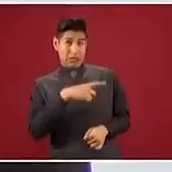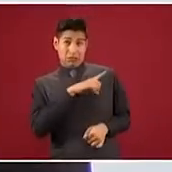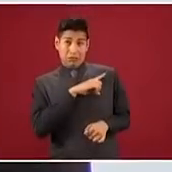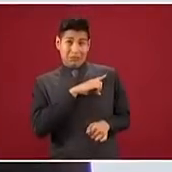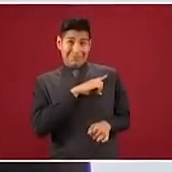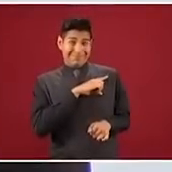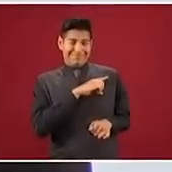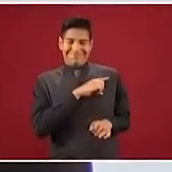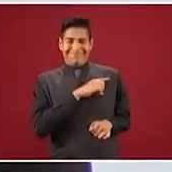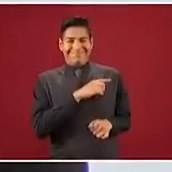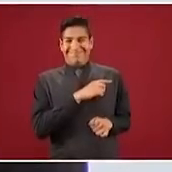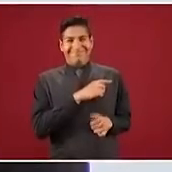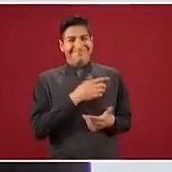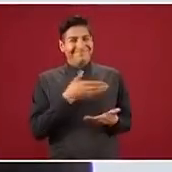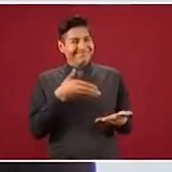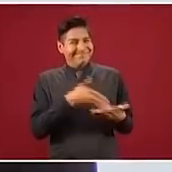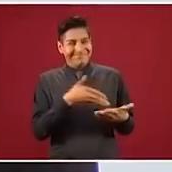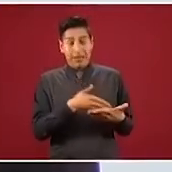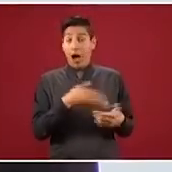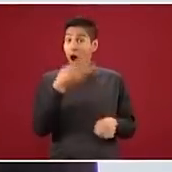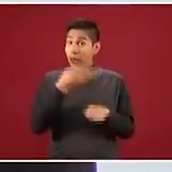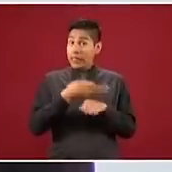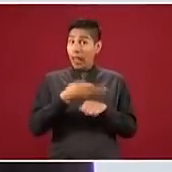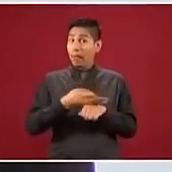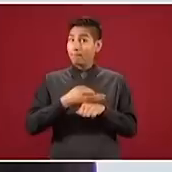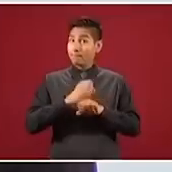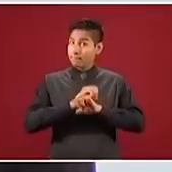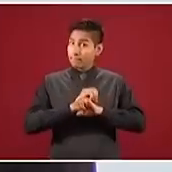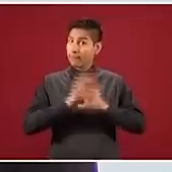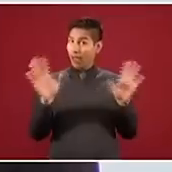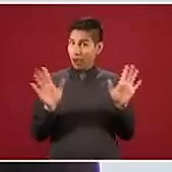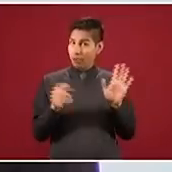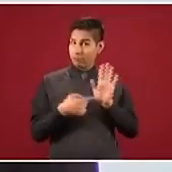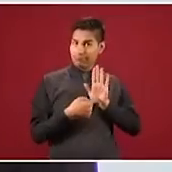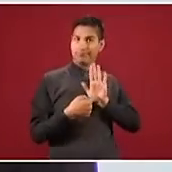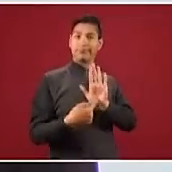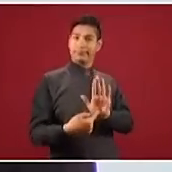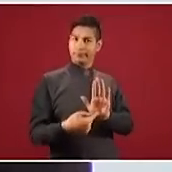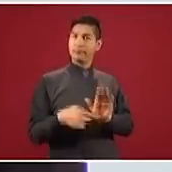Hoy queremos ser muy claros, muy enfáticos,